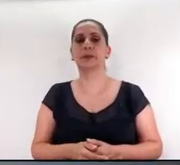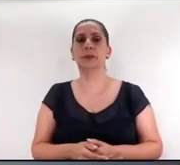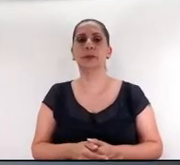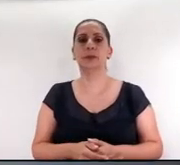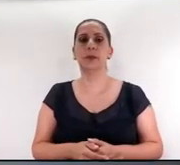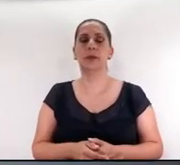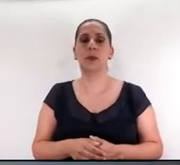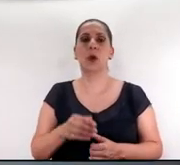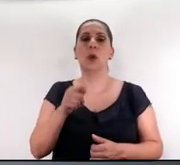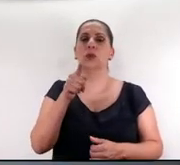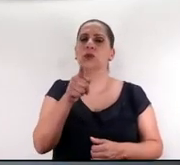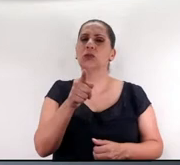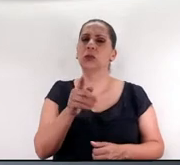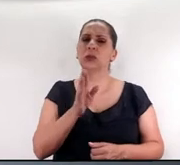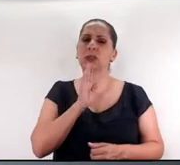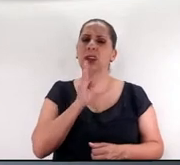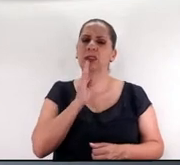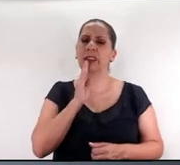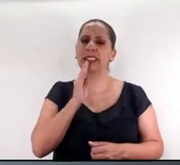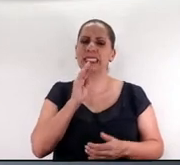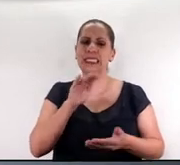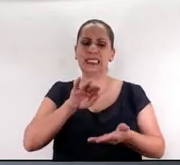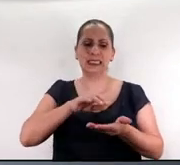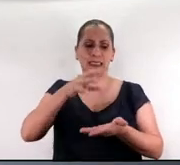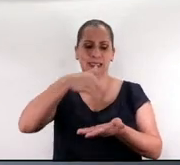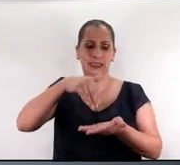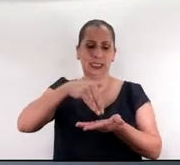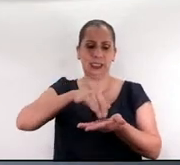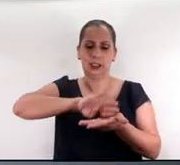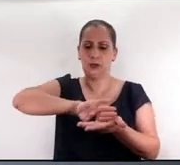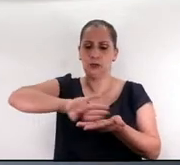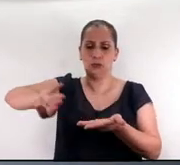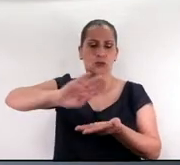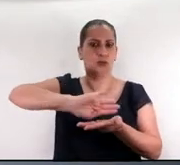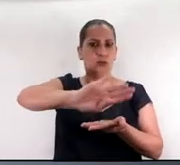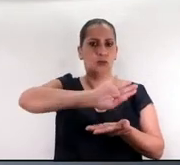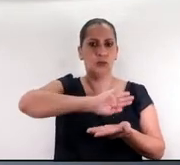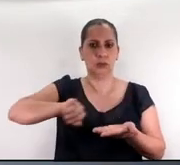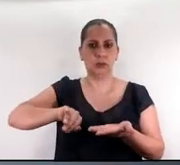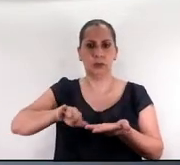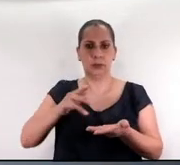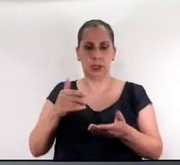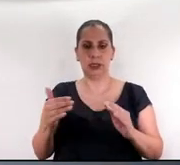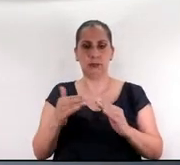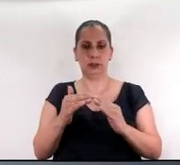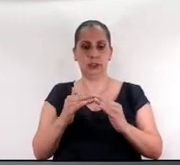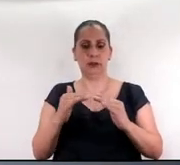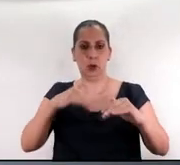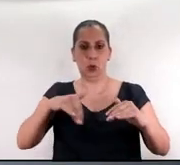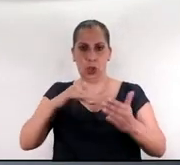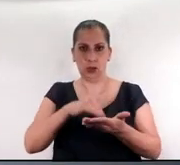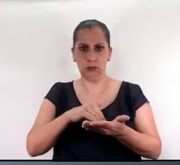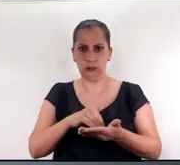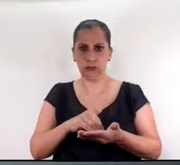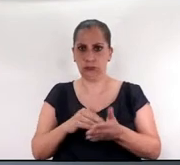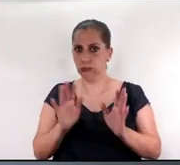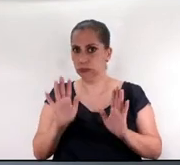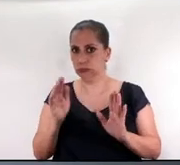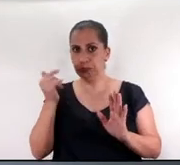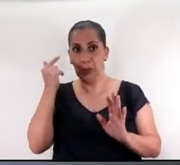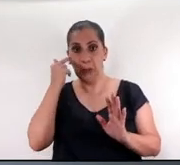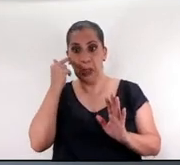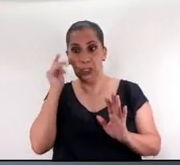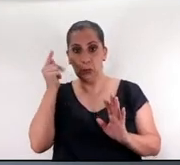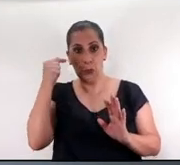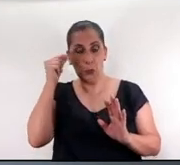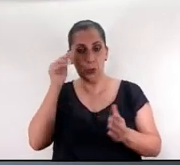Usted habla de una descentralización territorial a nivel local, de gobierno local, me imagino. ¿Cómo